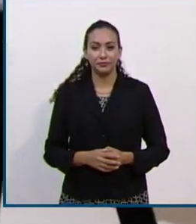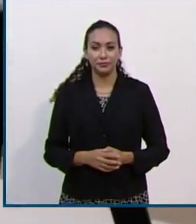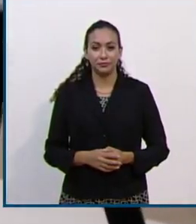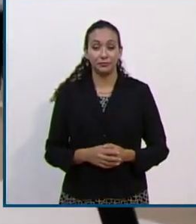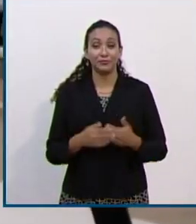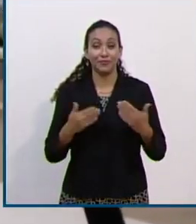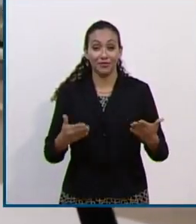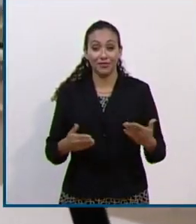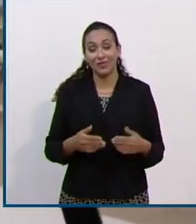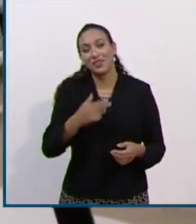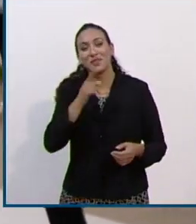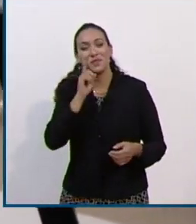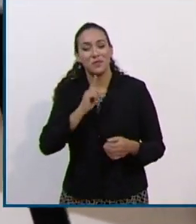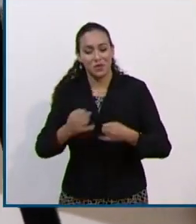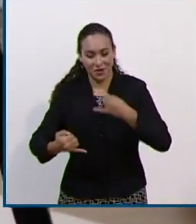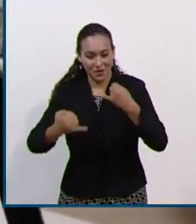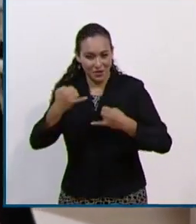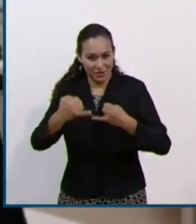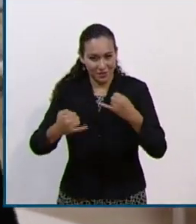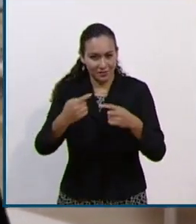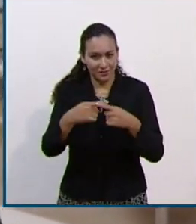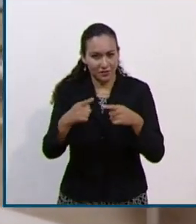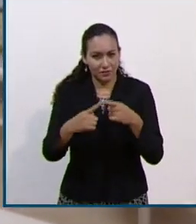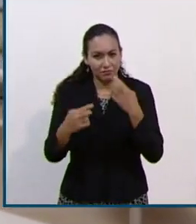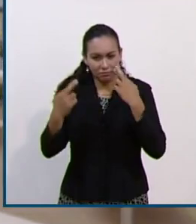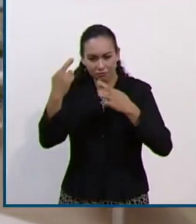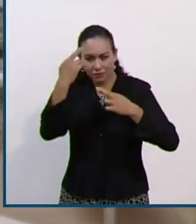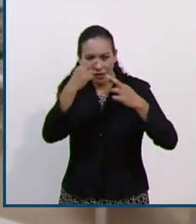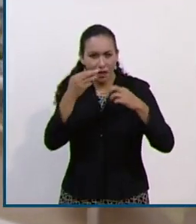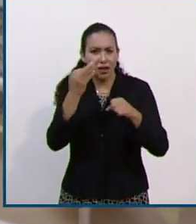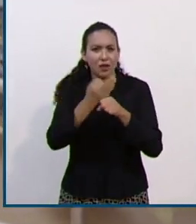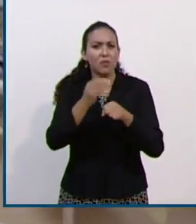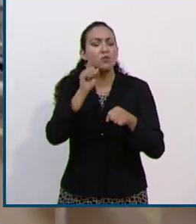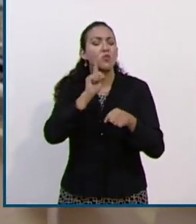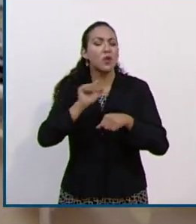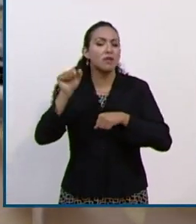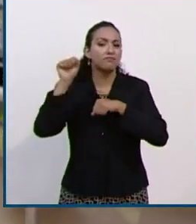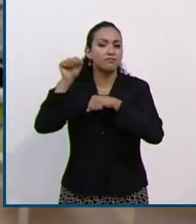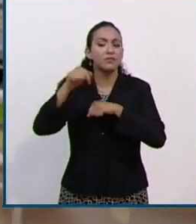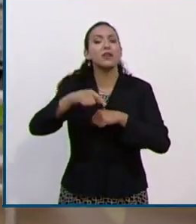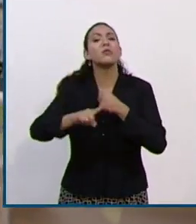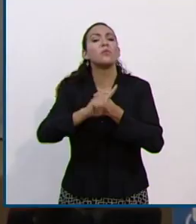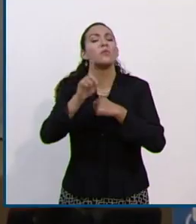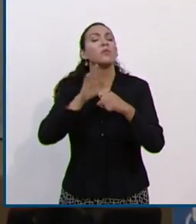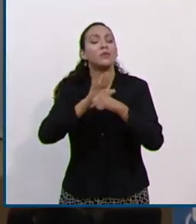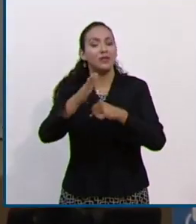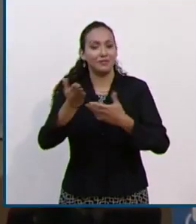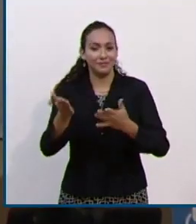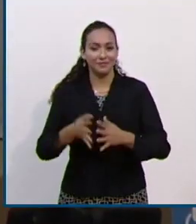Y juzgadoras analizaron los retos actuales que enfrenta el feminismo en México.